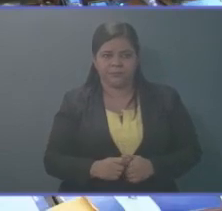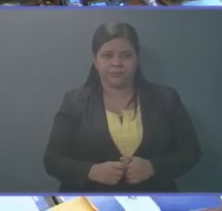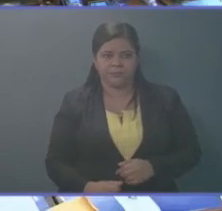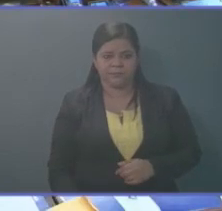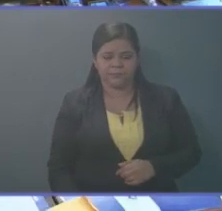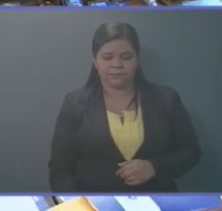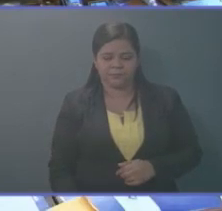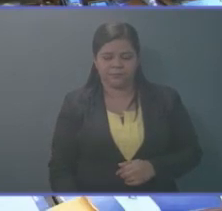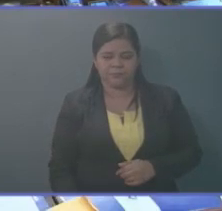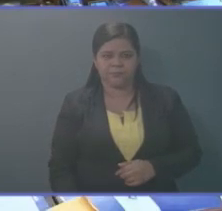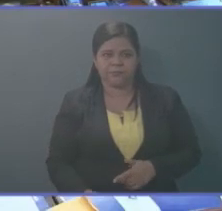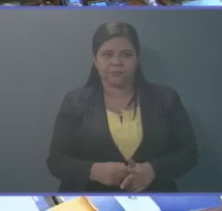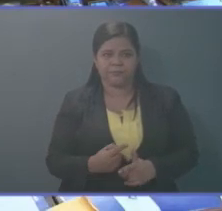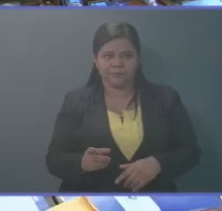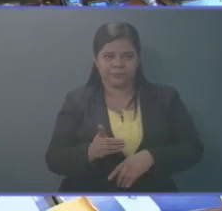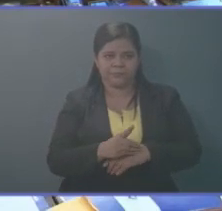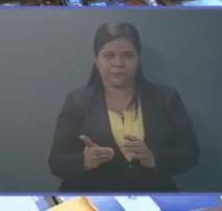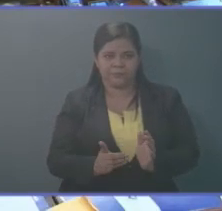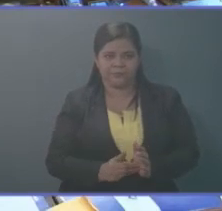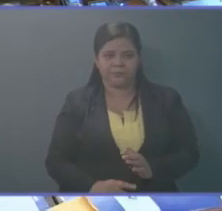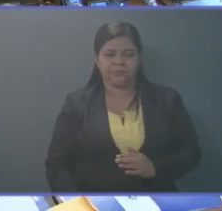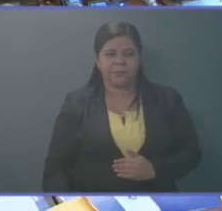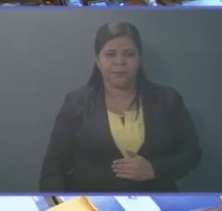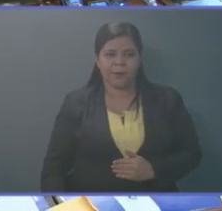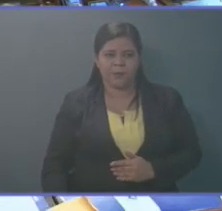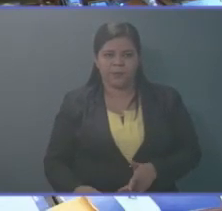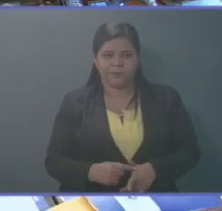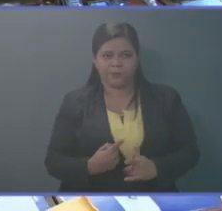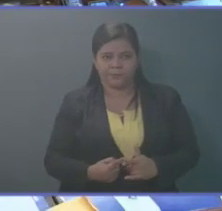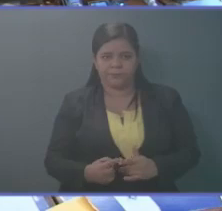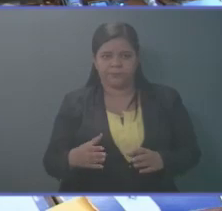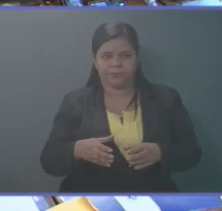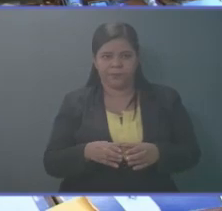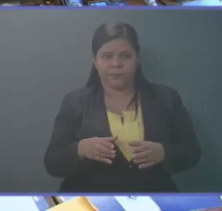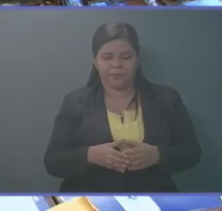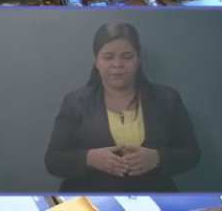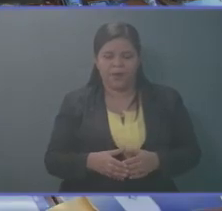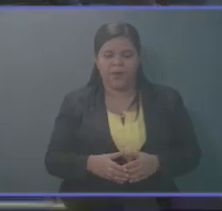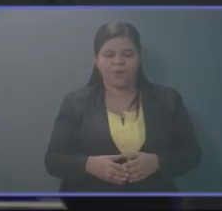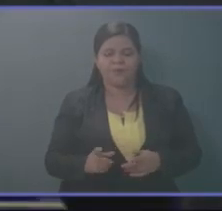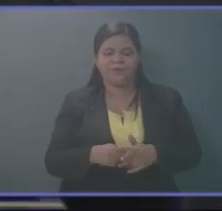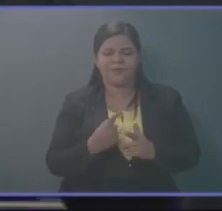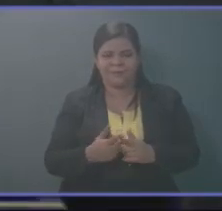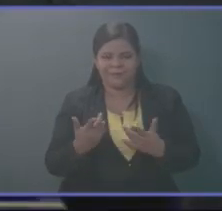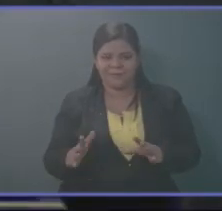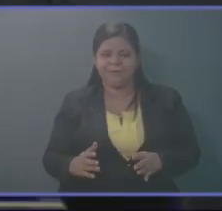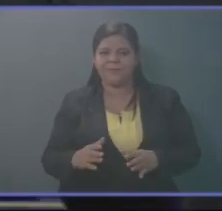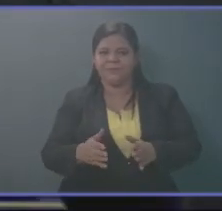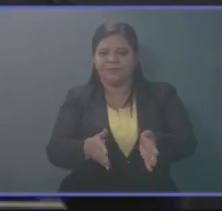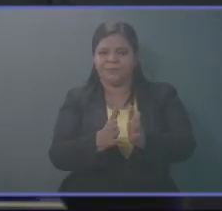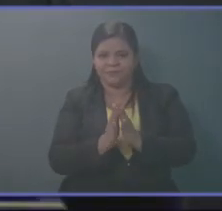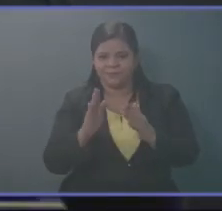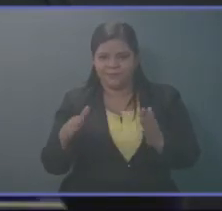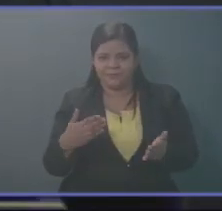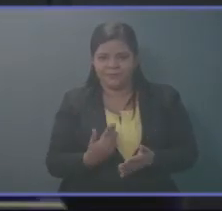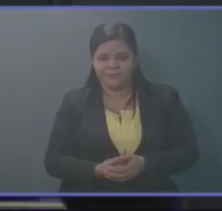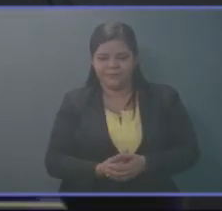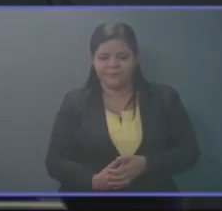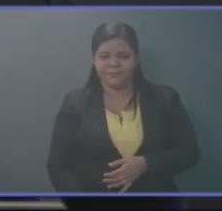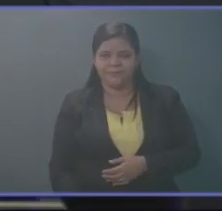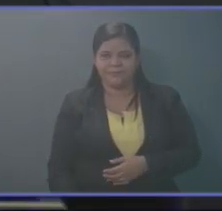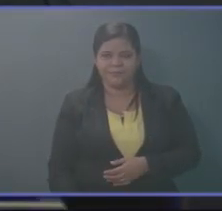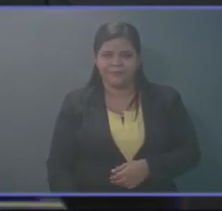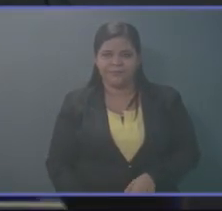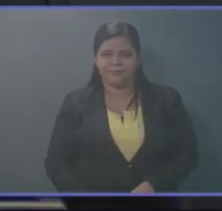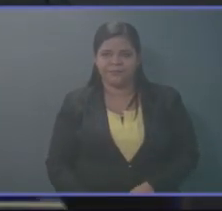Gracias, presidente. Solicitando modificación de agenda para introducir dos piezas de correspondencia. Una